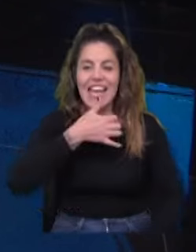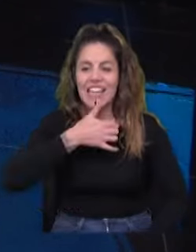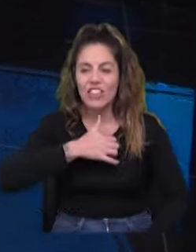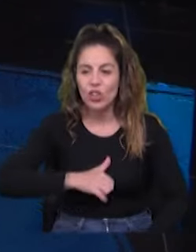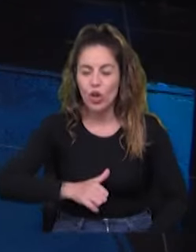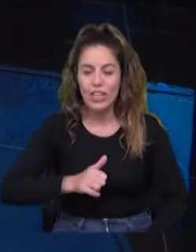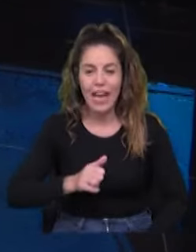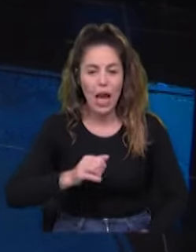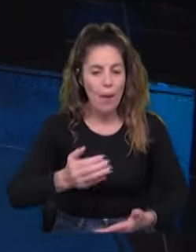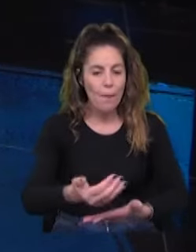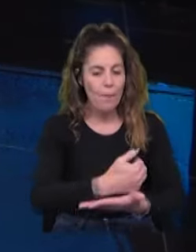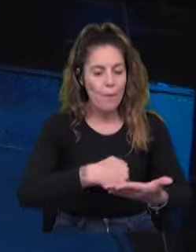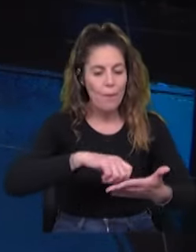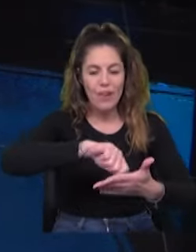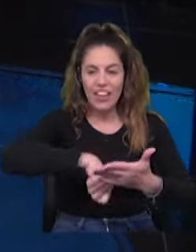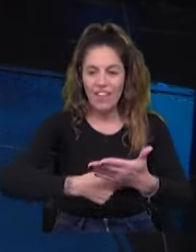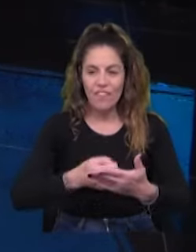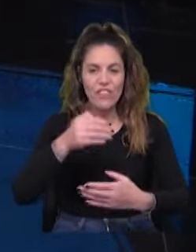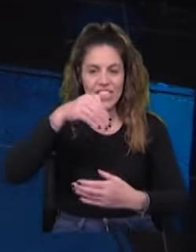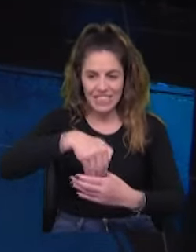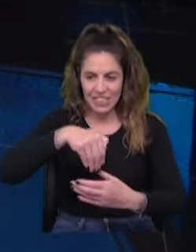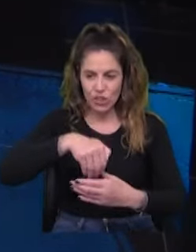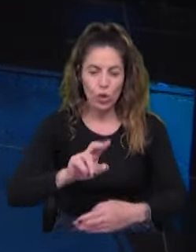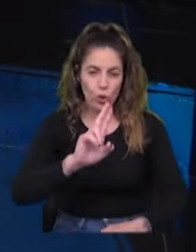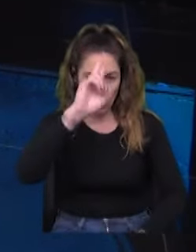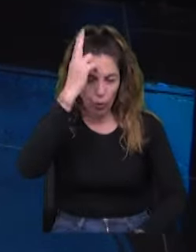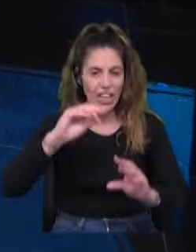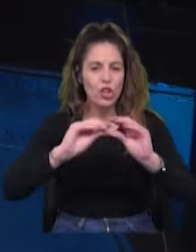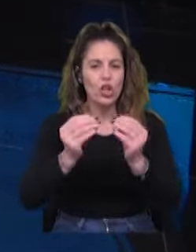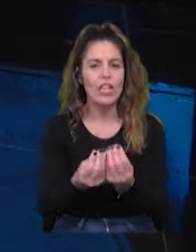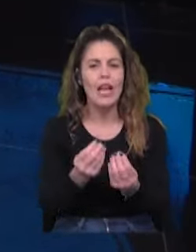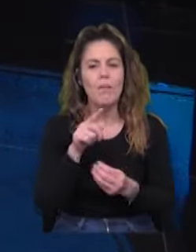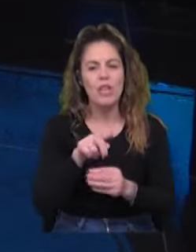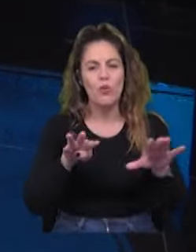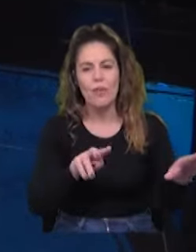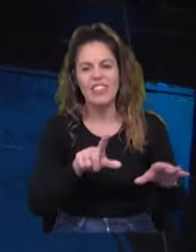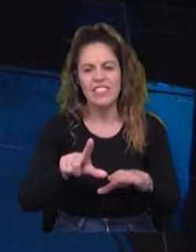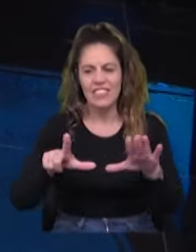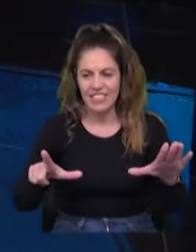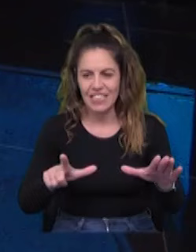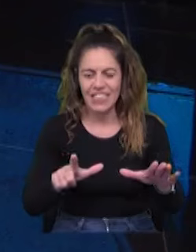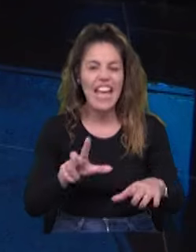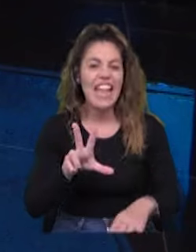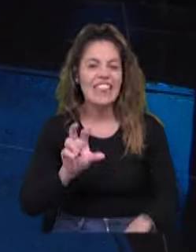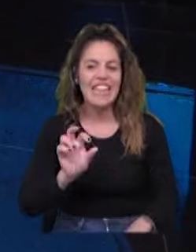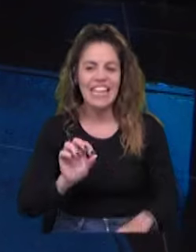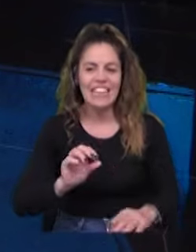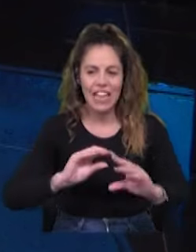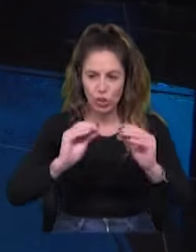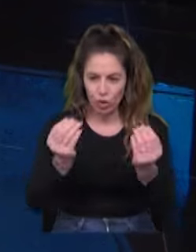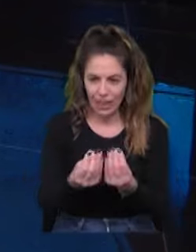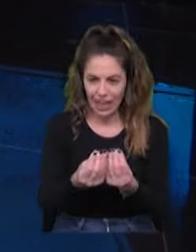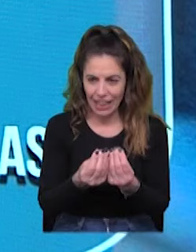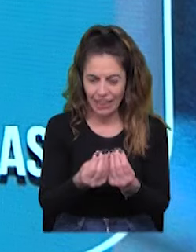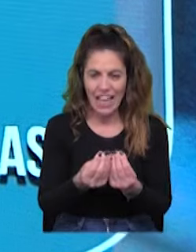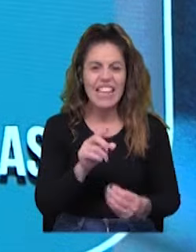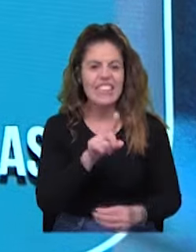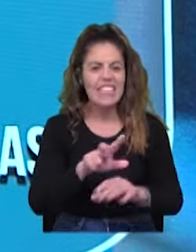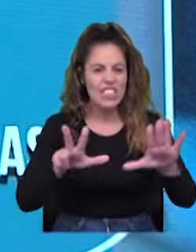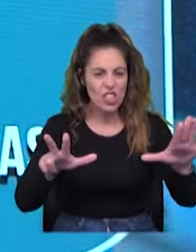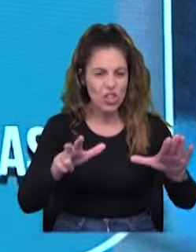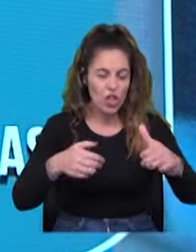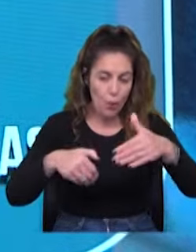de los plebiscitos en Uruguay en total desde 1917 hubo 30 hasta ahora tanto plebiscitos como referéndum 18